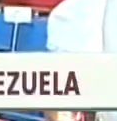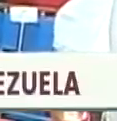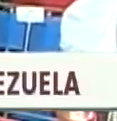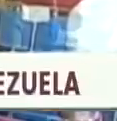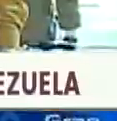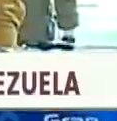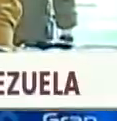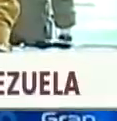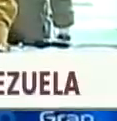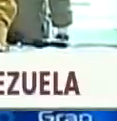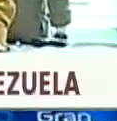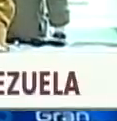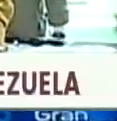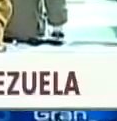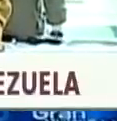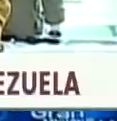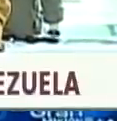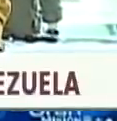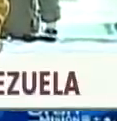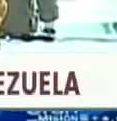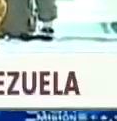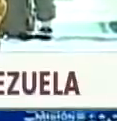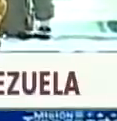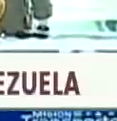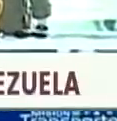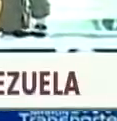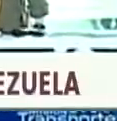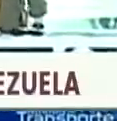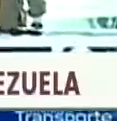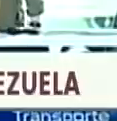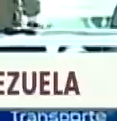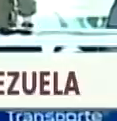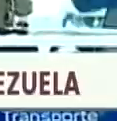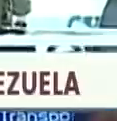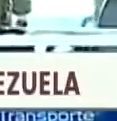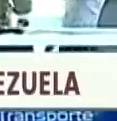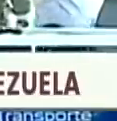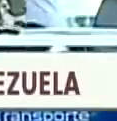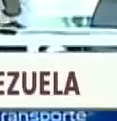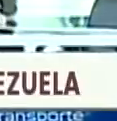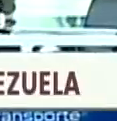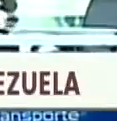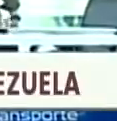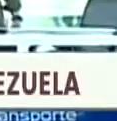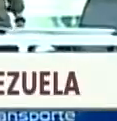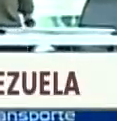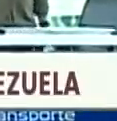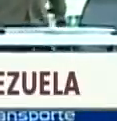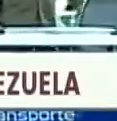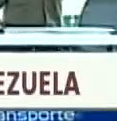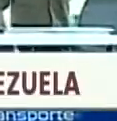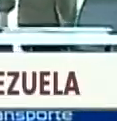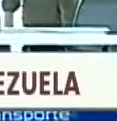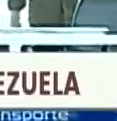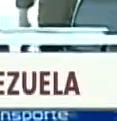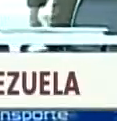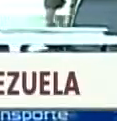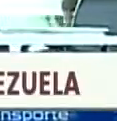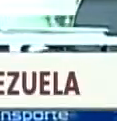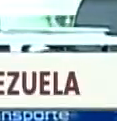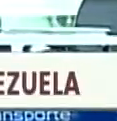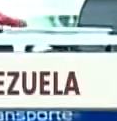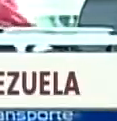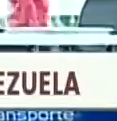Cuando en el alma se siente un dolor, por la traición que te rinde un